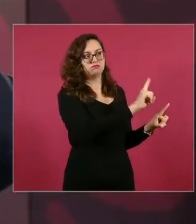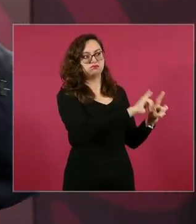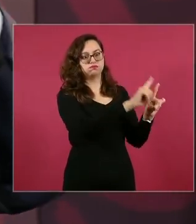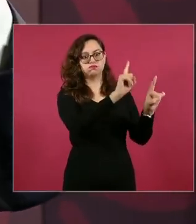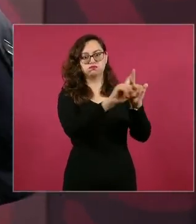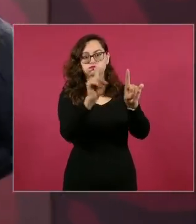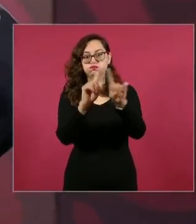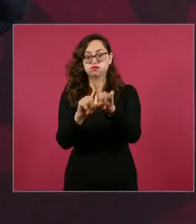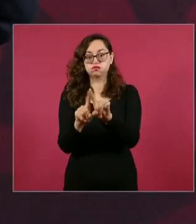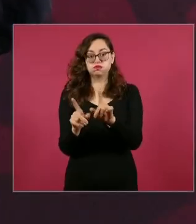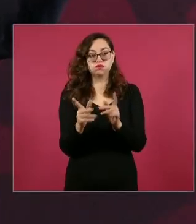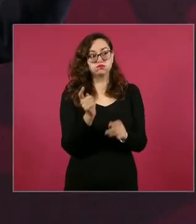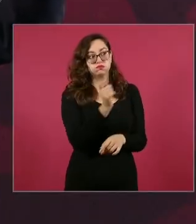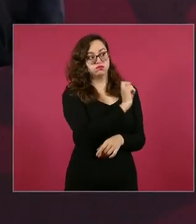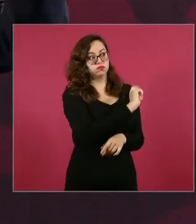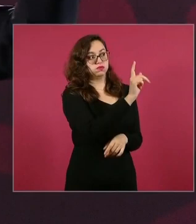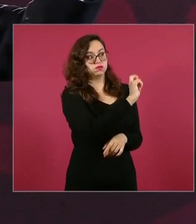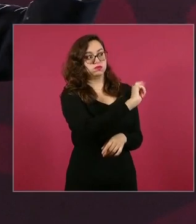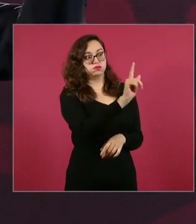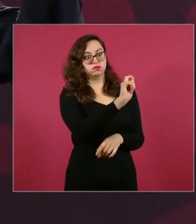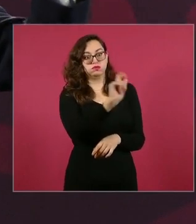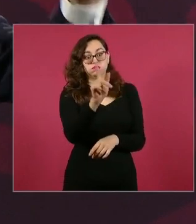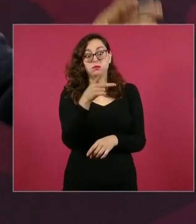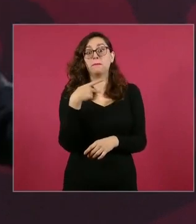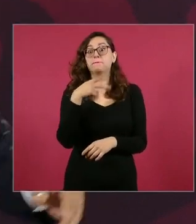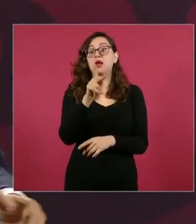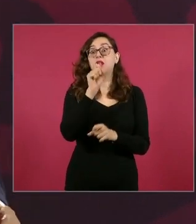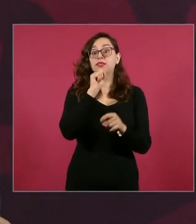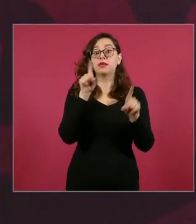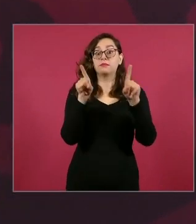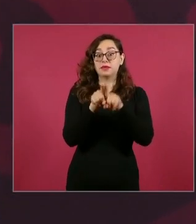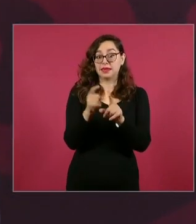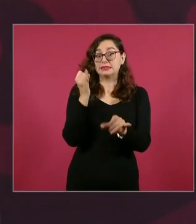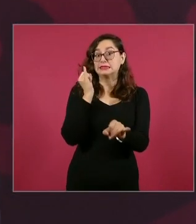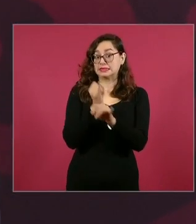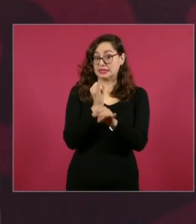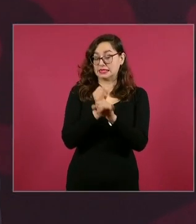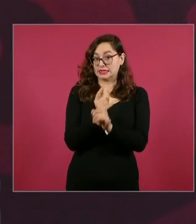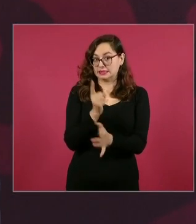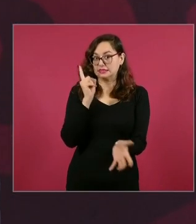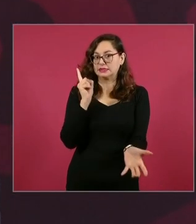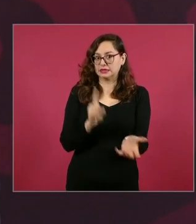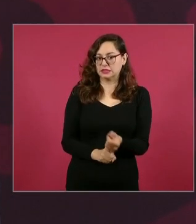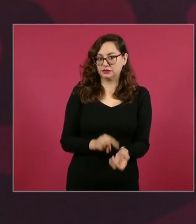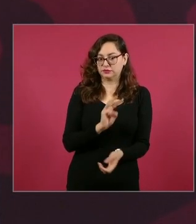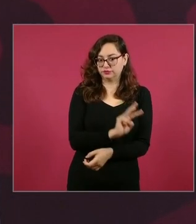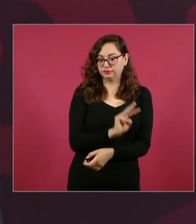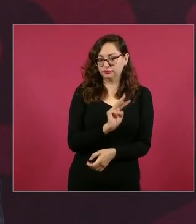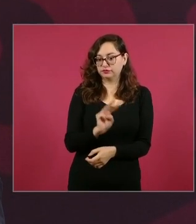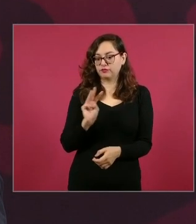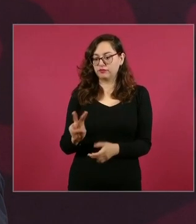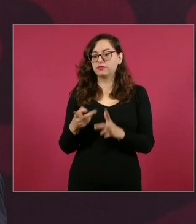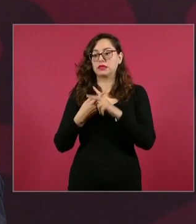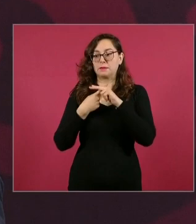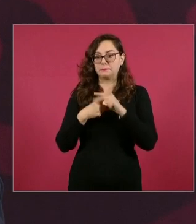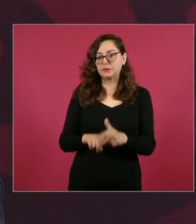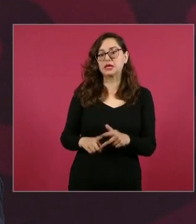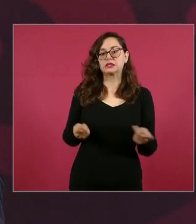ya son las grandes plataformas de redes que tien mucho